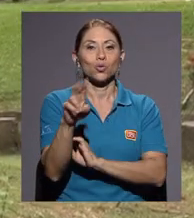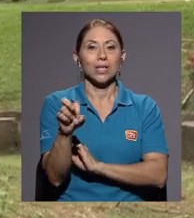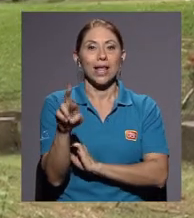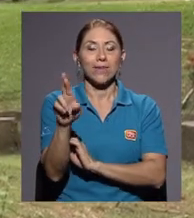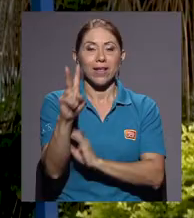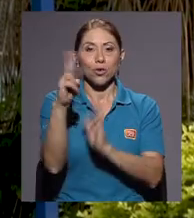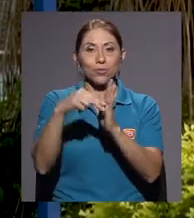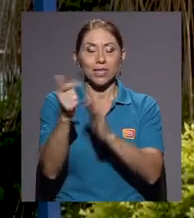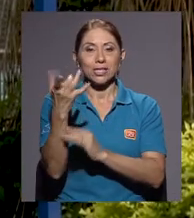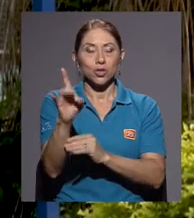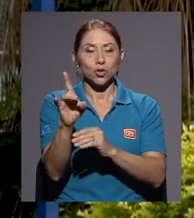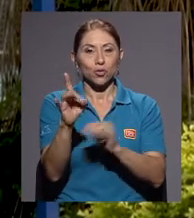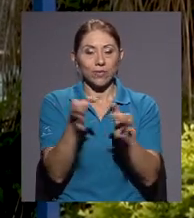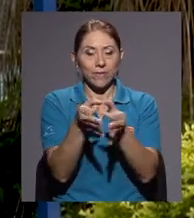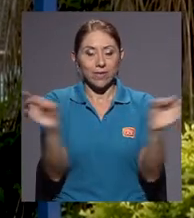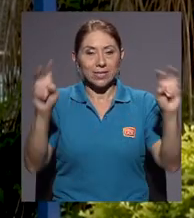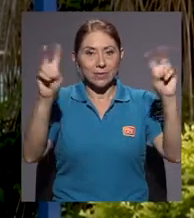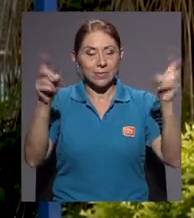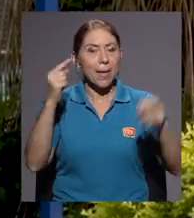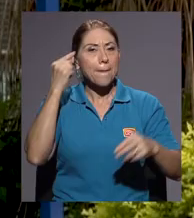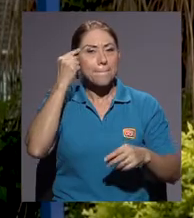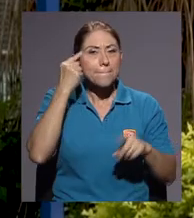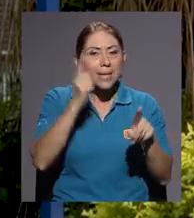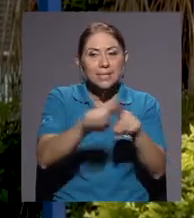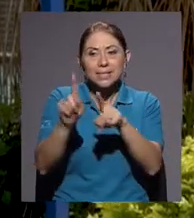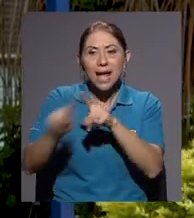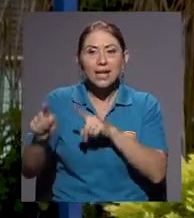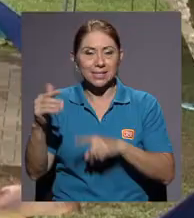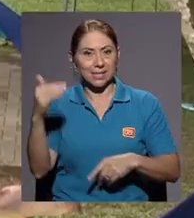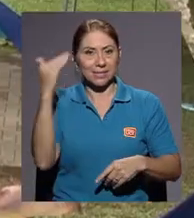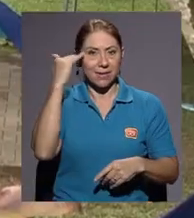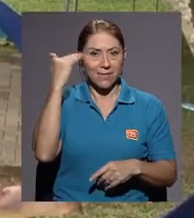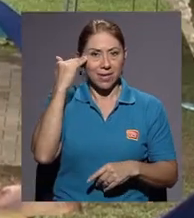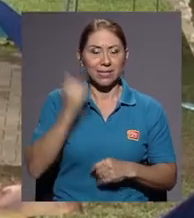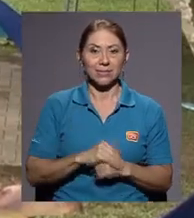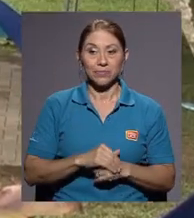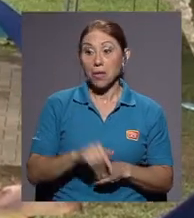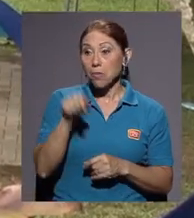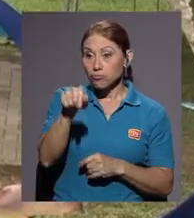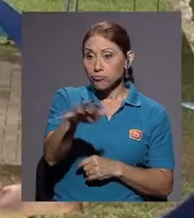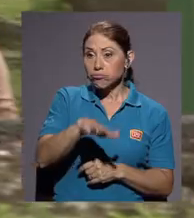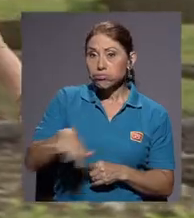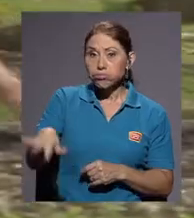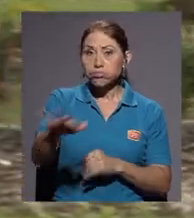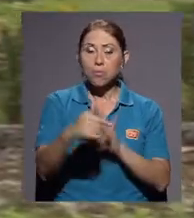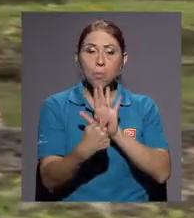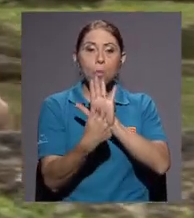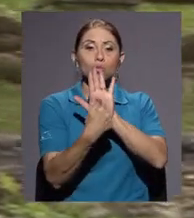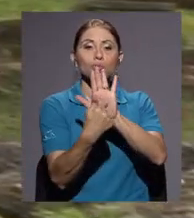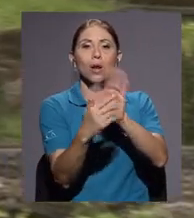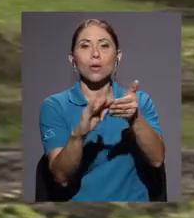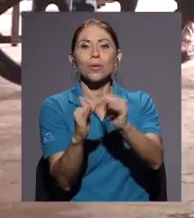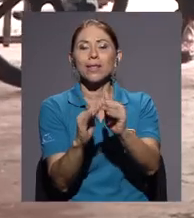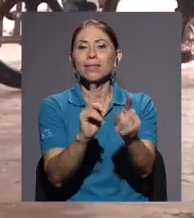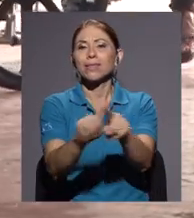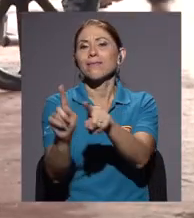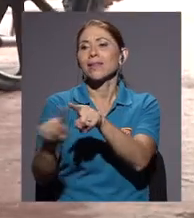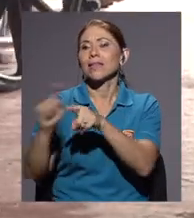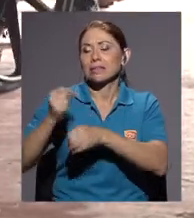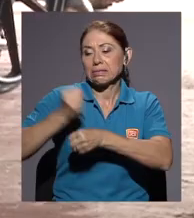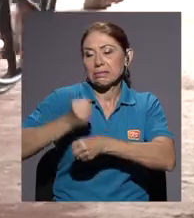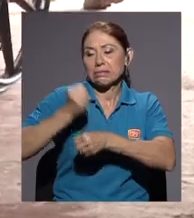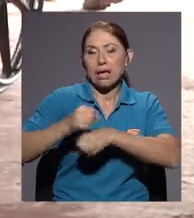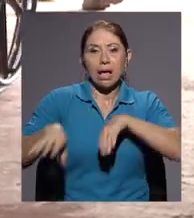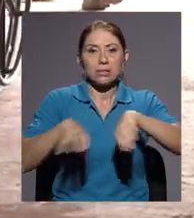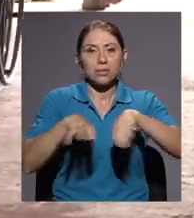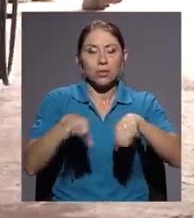lema Pensares y Saberes. De esta manera, el recinto mostró a la comunidad diferentes acciones que desarrolla en